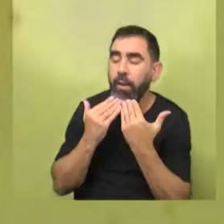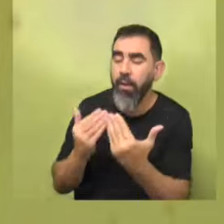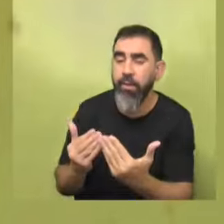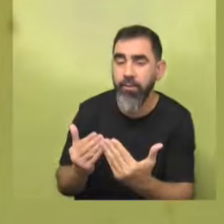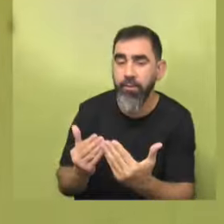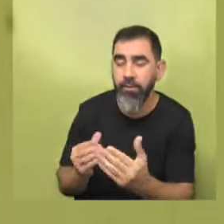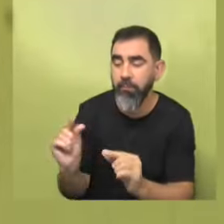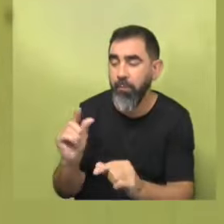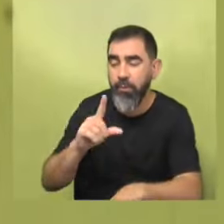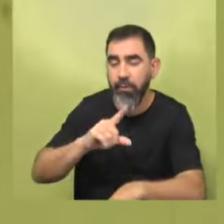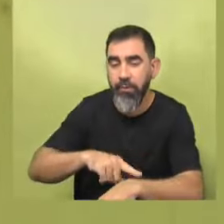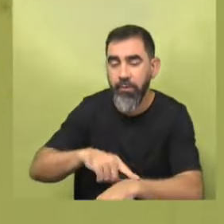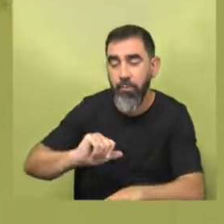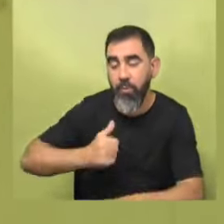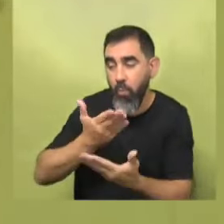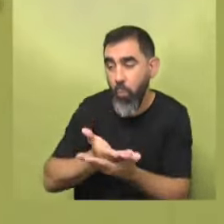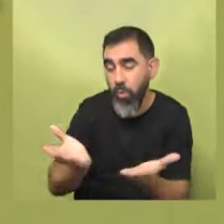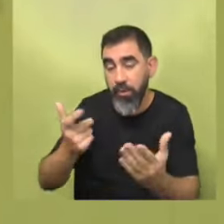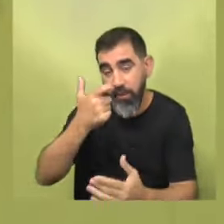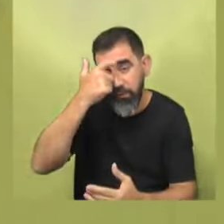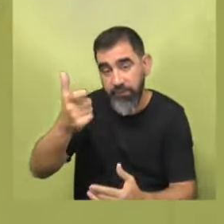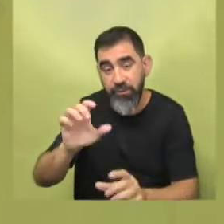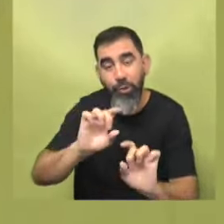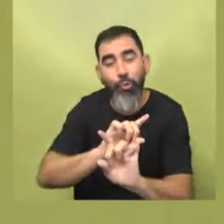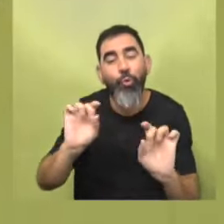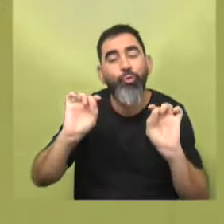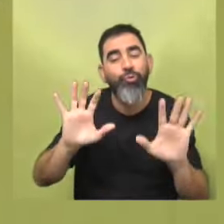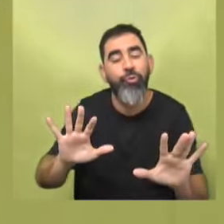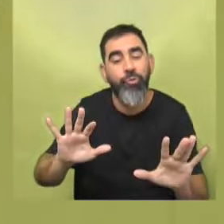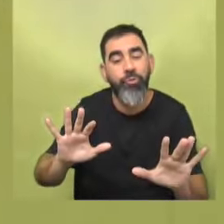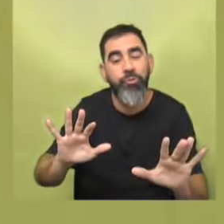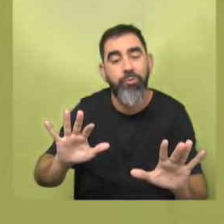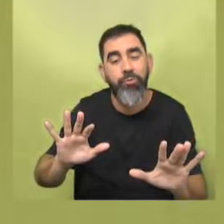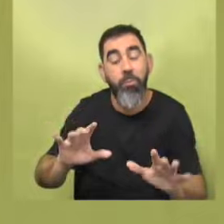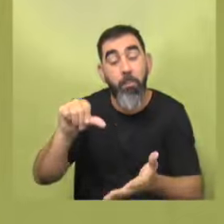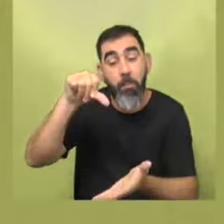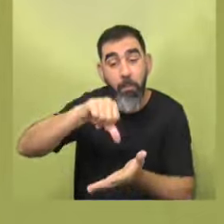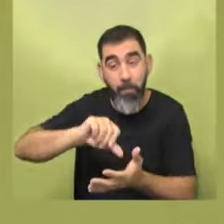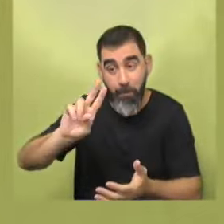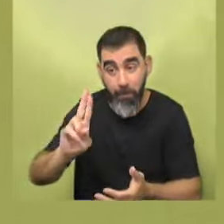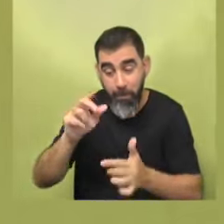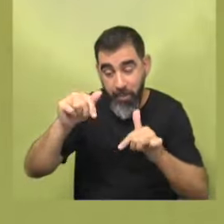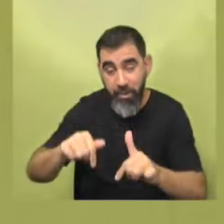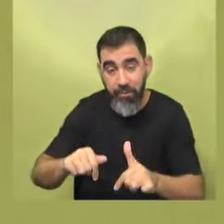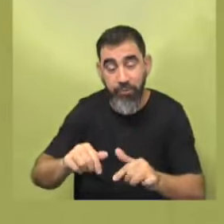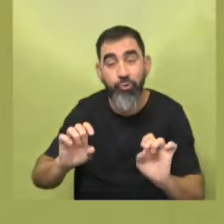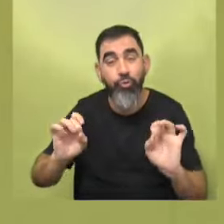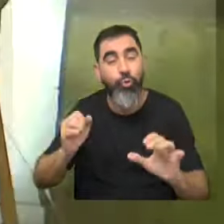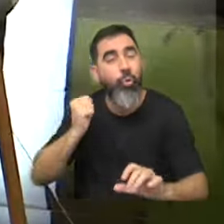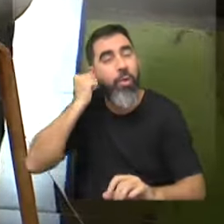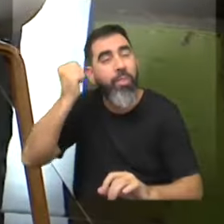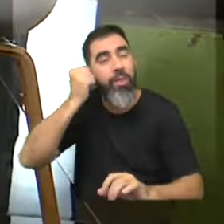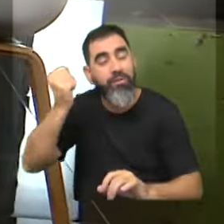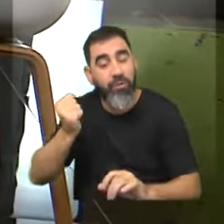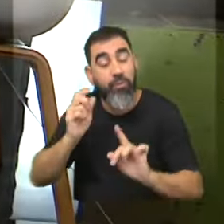este ratito para mostrar a la gente que la ciencia no es solamente... en un país como el nuestro, ¿no? Una expresión de deseos, sino